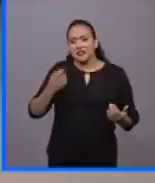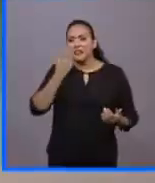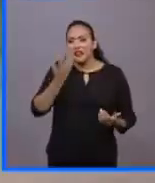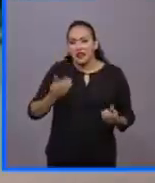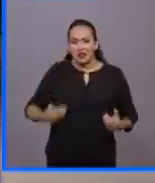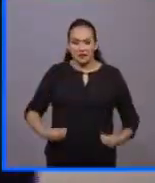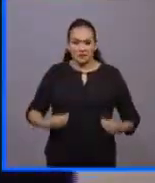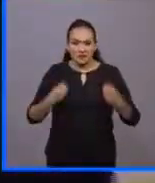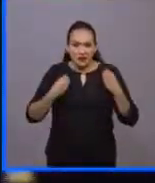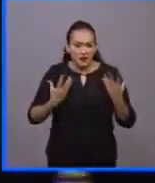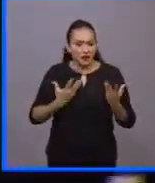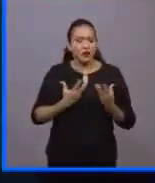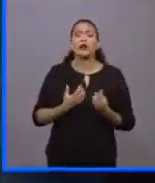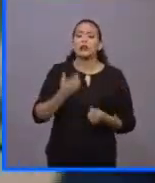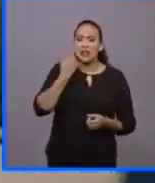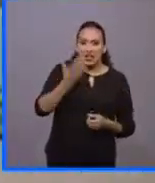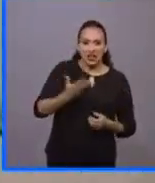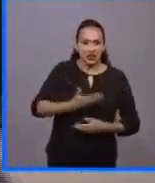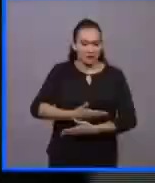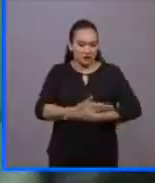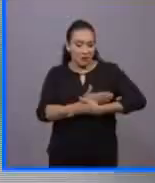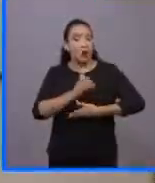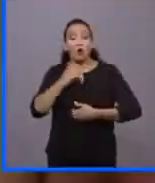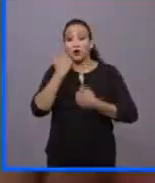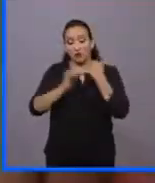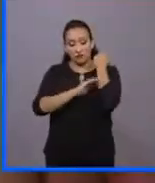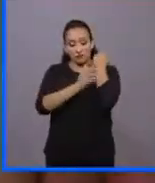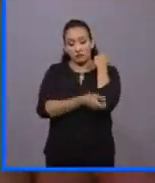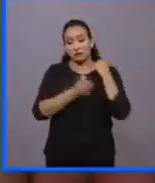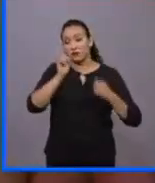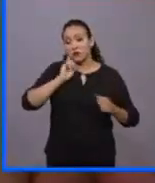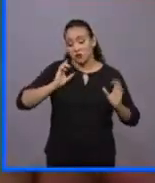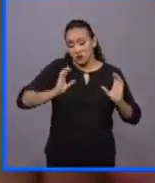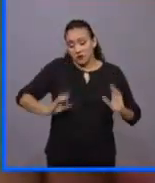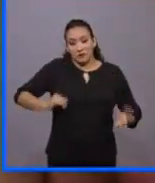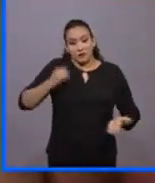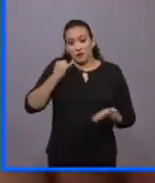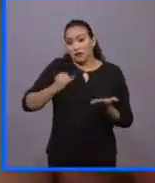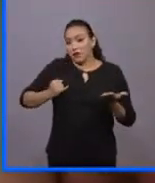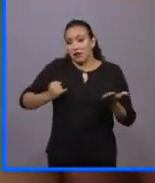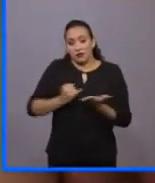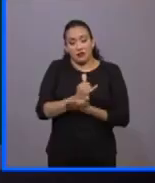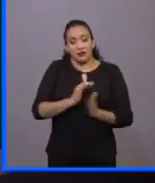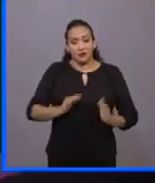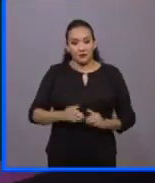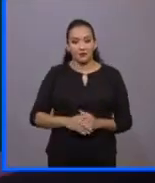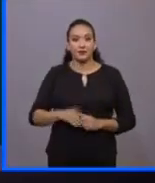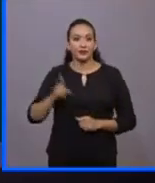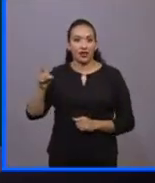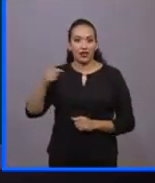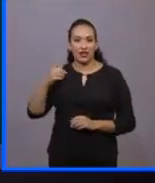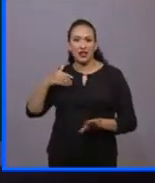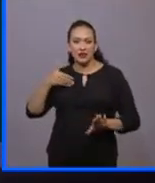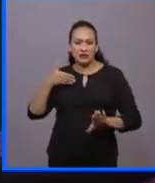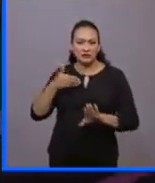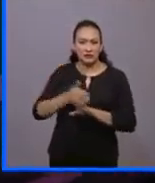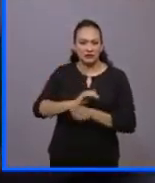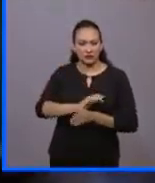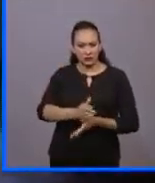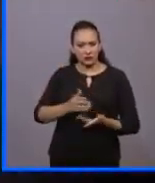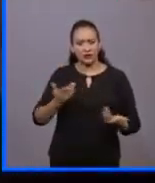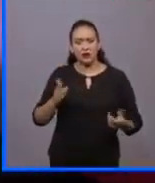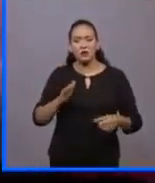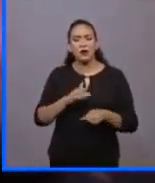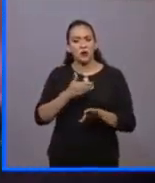y reproductiva. La Sala explicó que el legislador local envió un mensaje de inferioridad que es contrario al modelo de